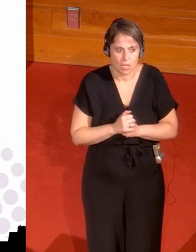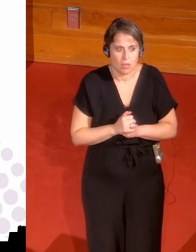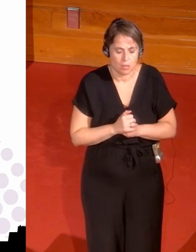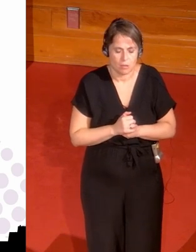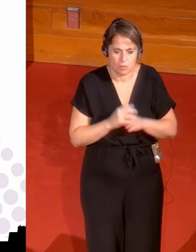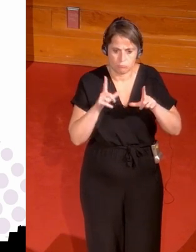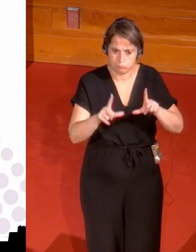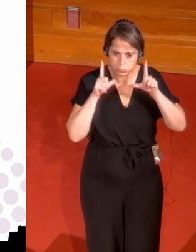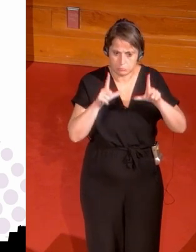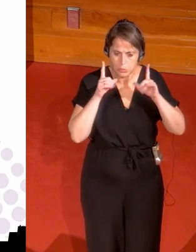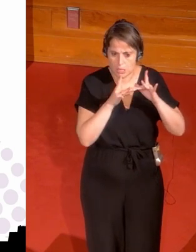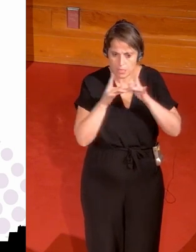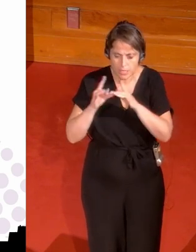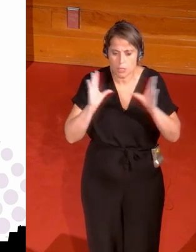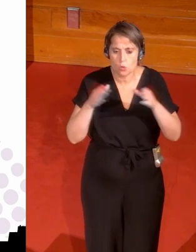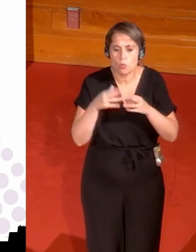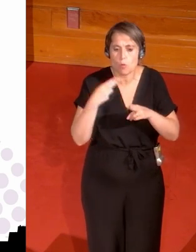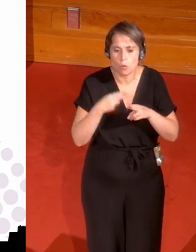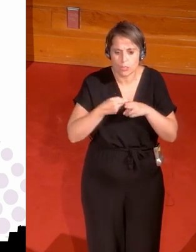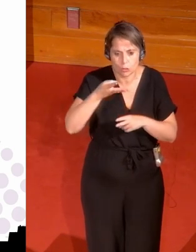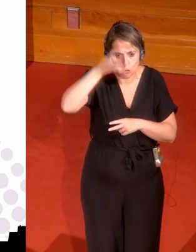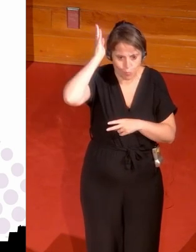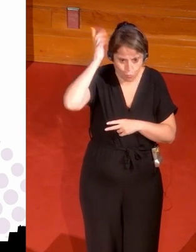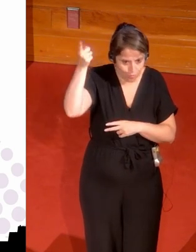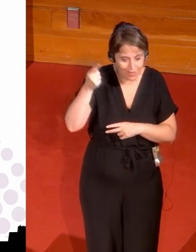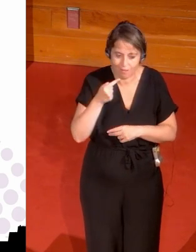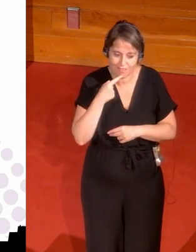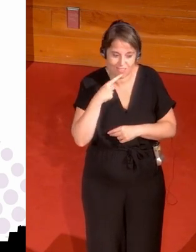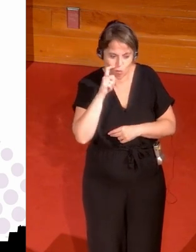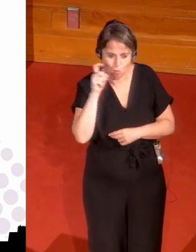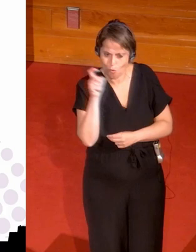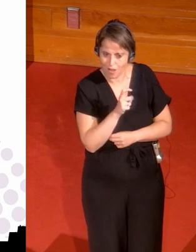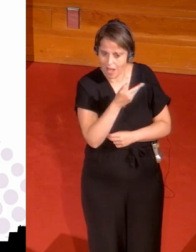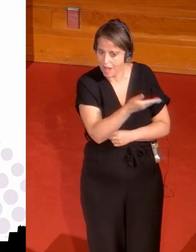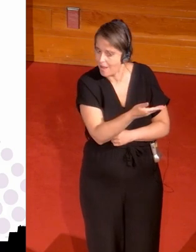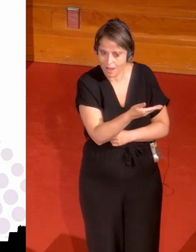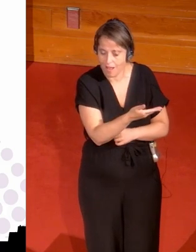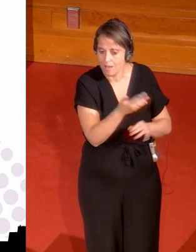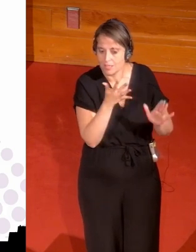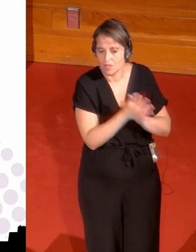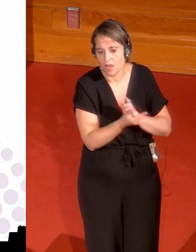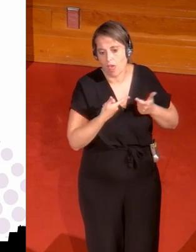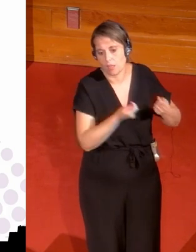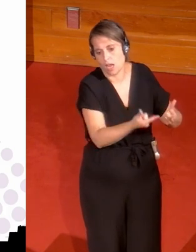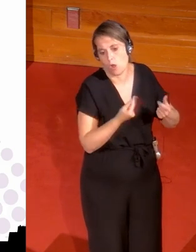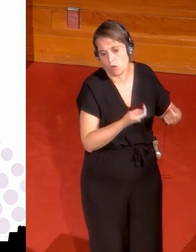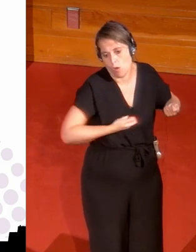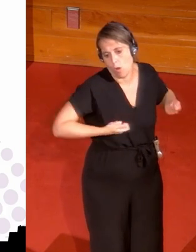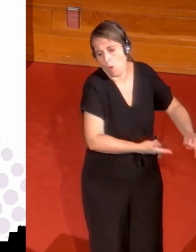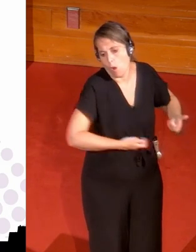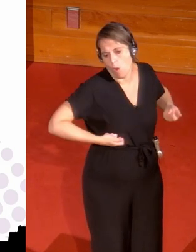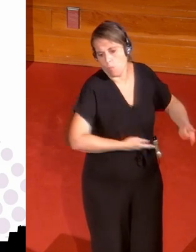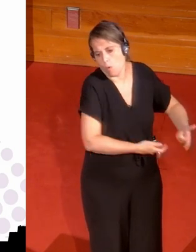miembros del partido republicano ya han dicho que en fin que eso de Ucrania es un pozo sin fondo y que